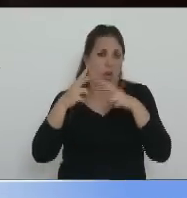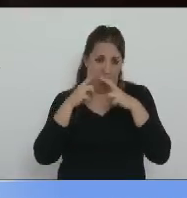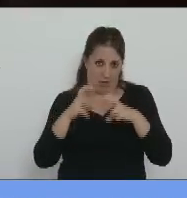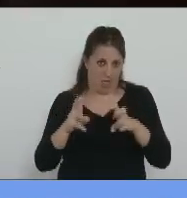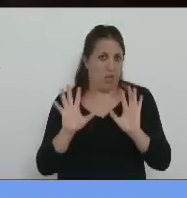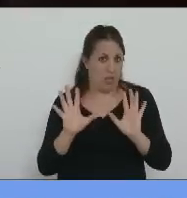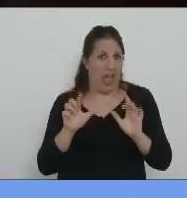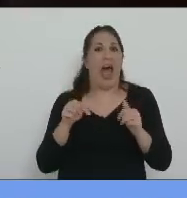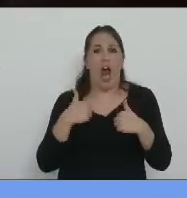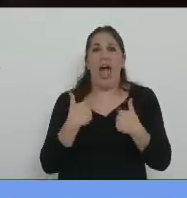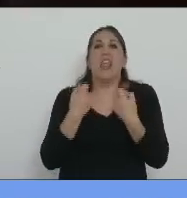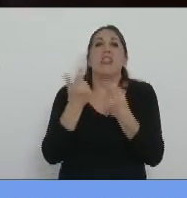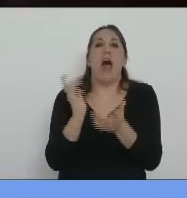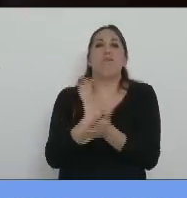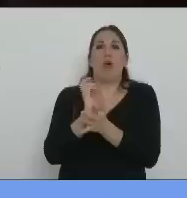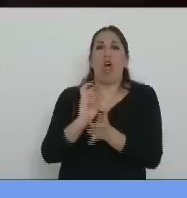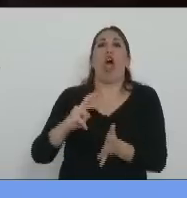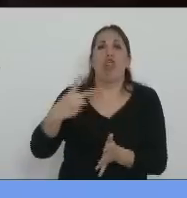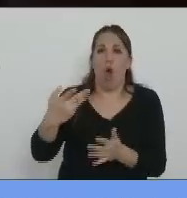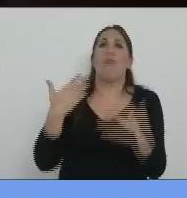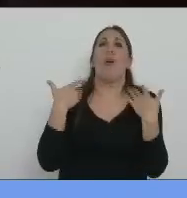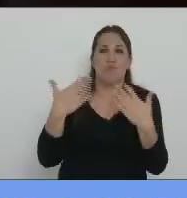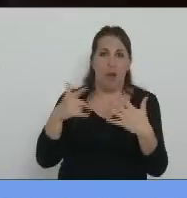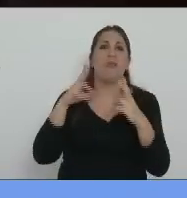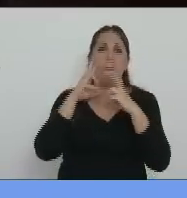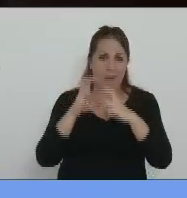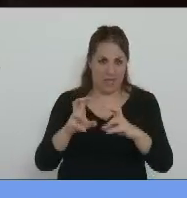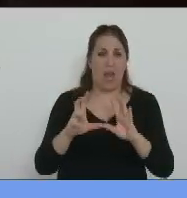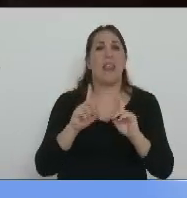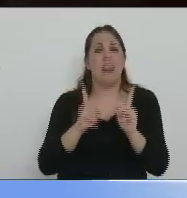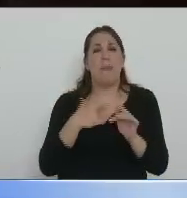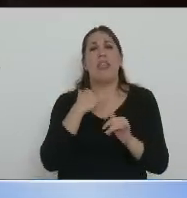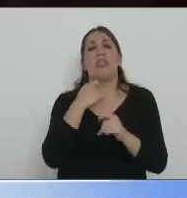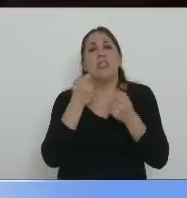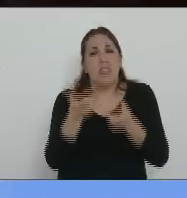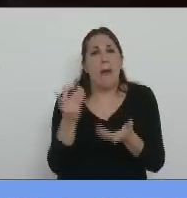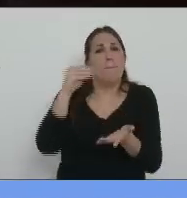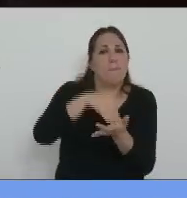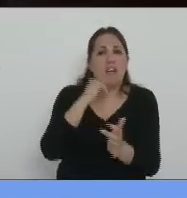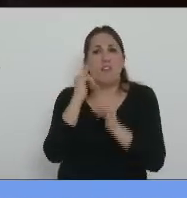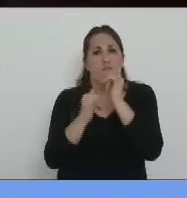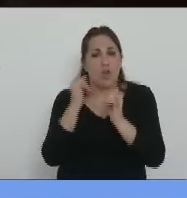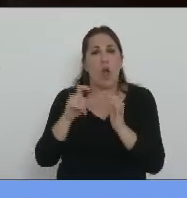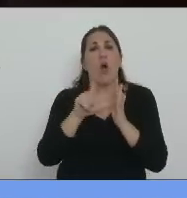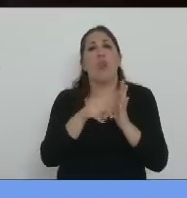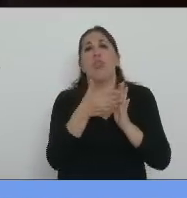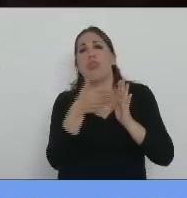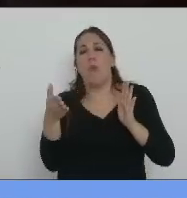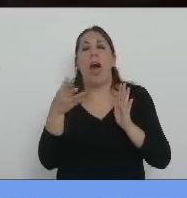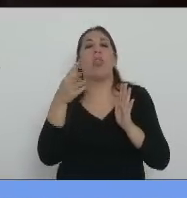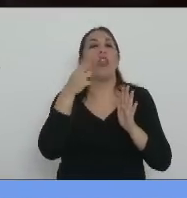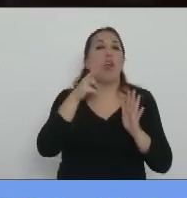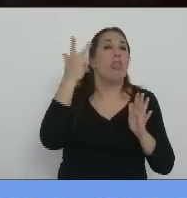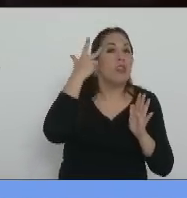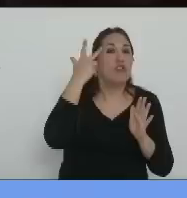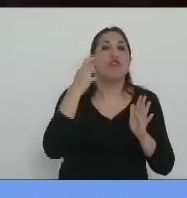frontalidad no más facultades les voy a dar otro dato también durante el año 2018 y 2019